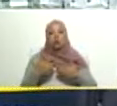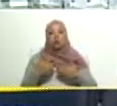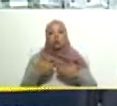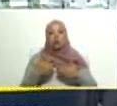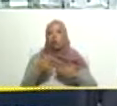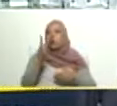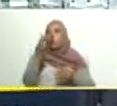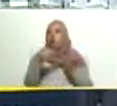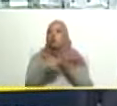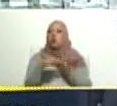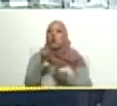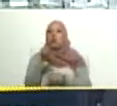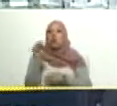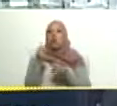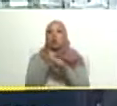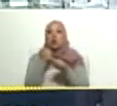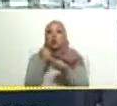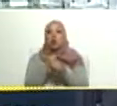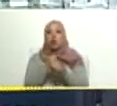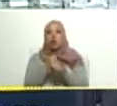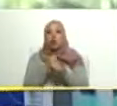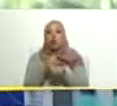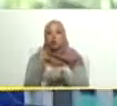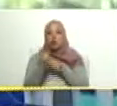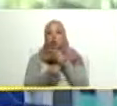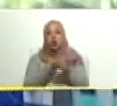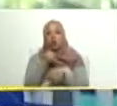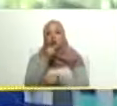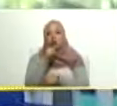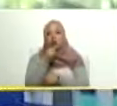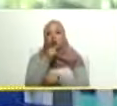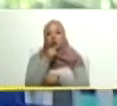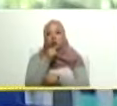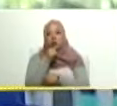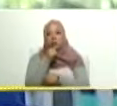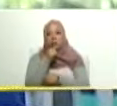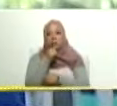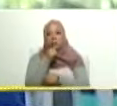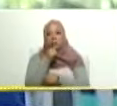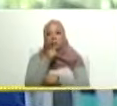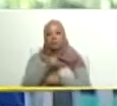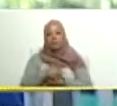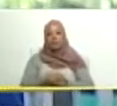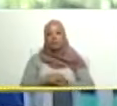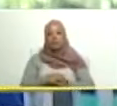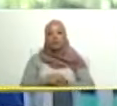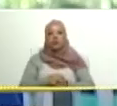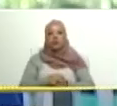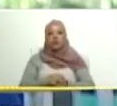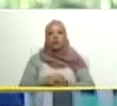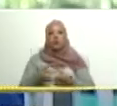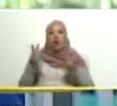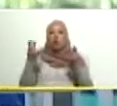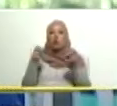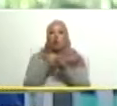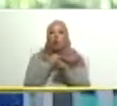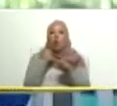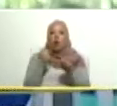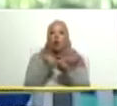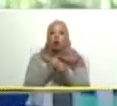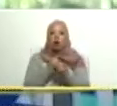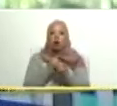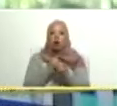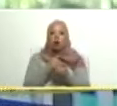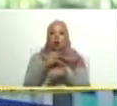2022, en que yo dije, si estamos en una nueva época,